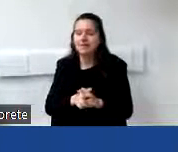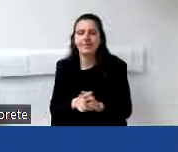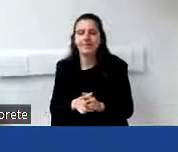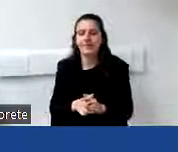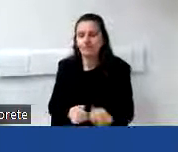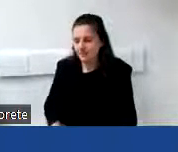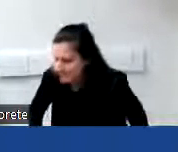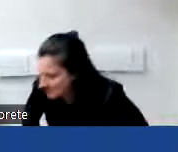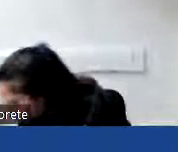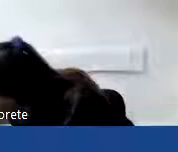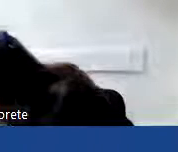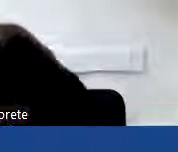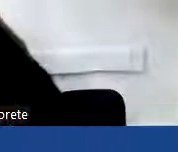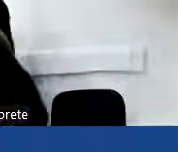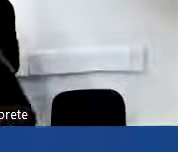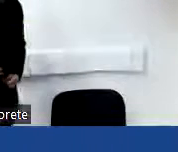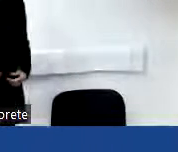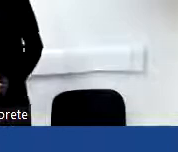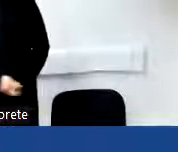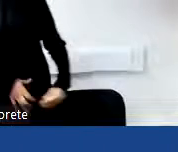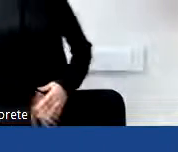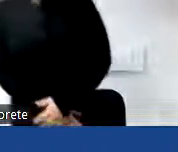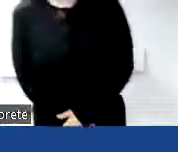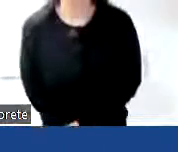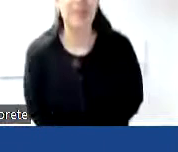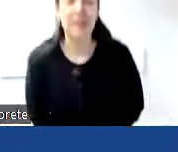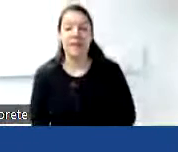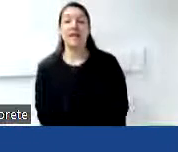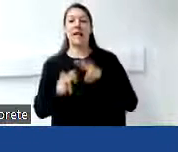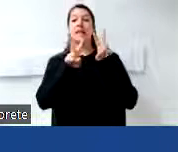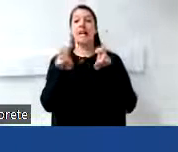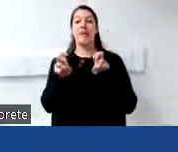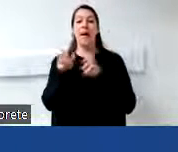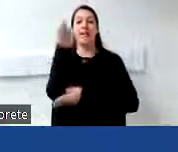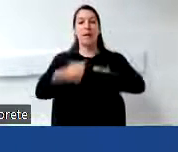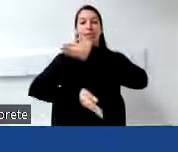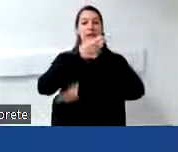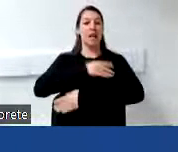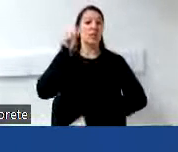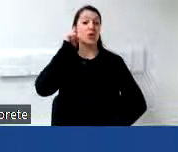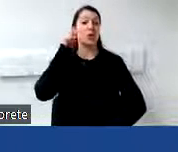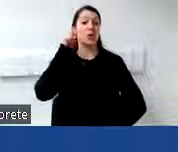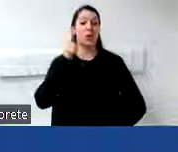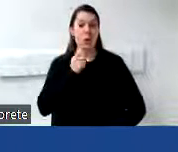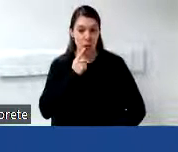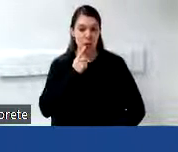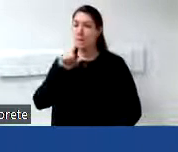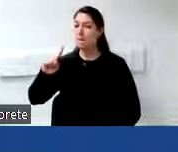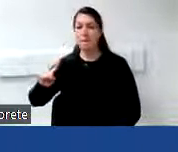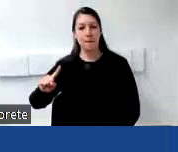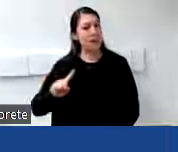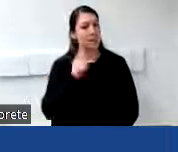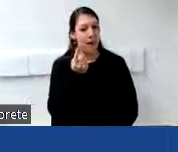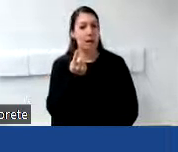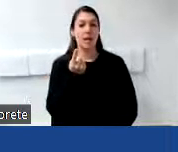Bien. Siguiente es discapacidad auditiva, ¿tá? Primero y principal, asegurar la